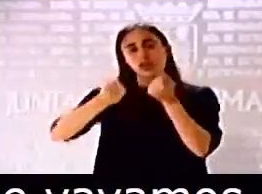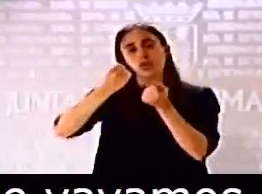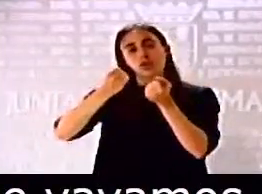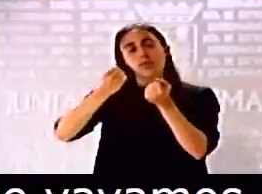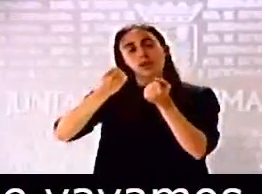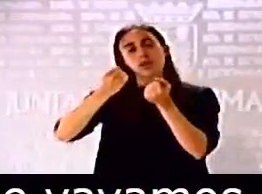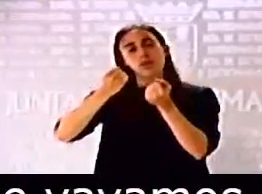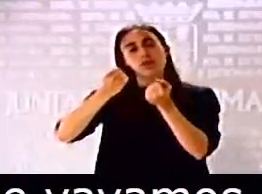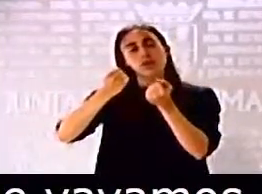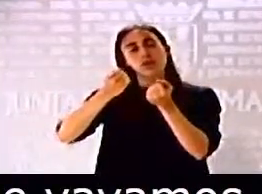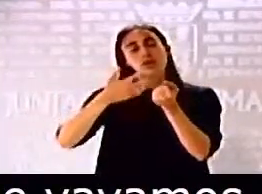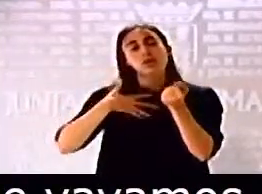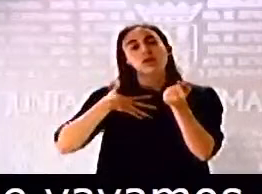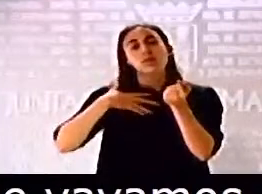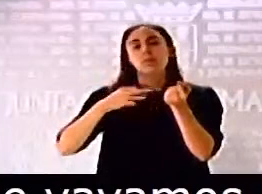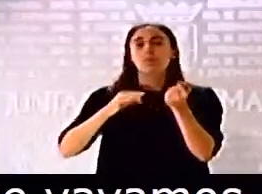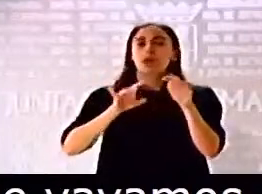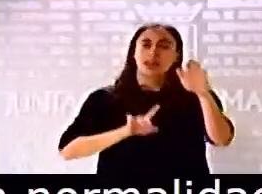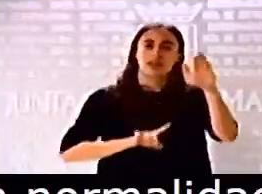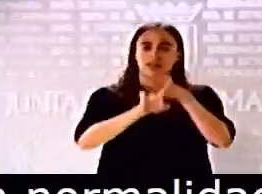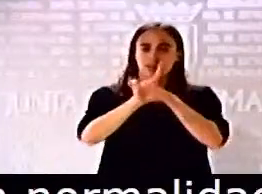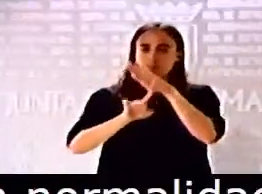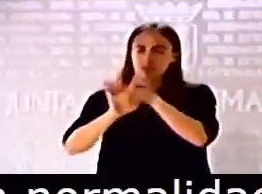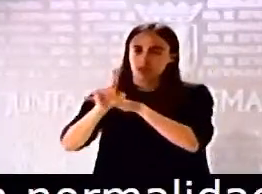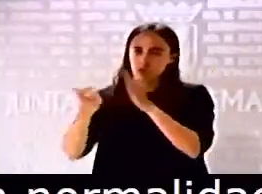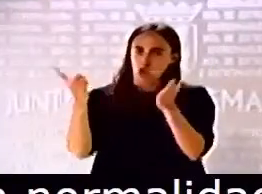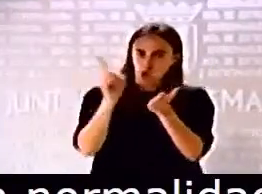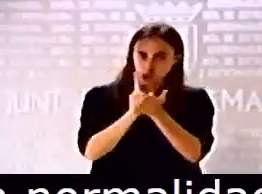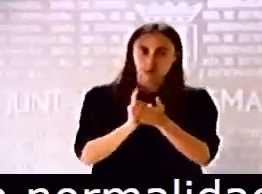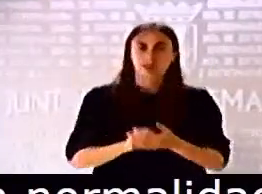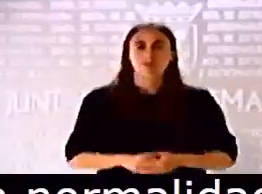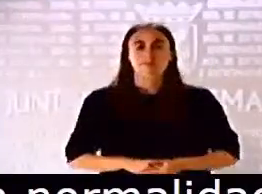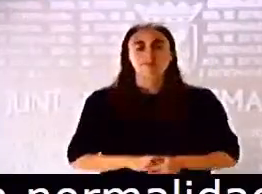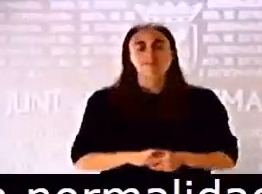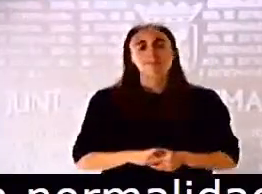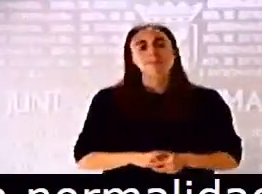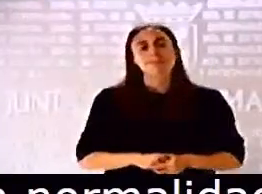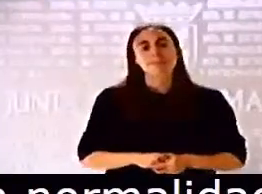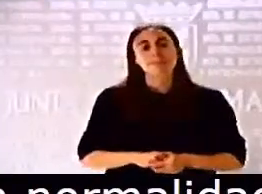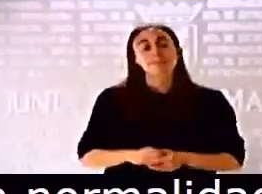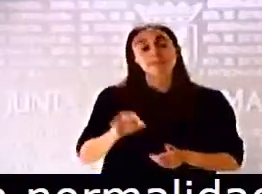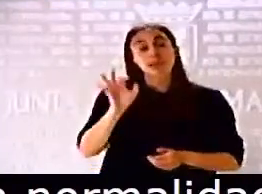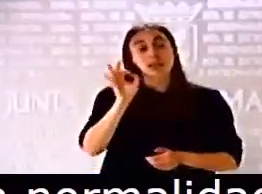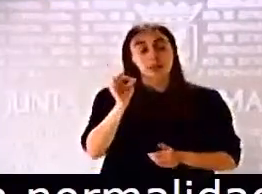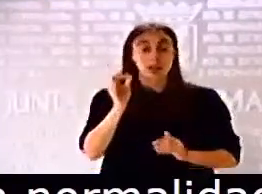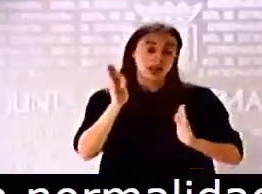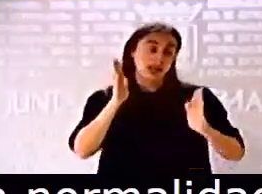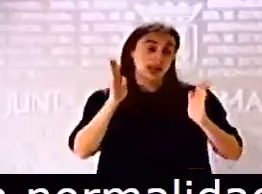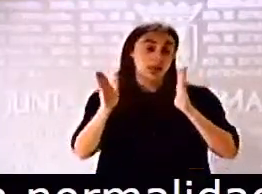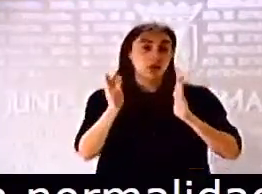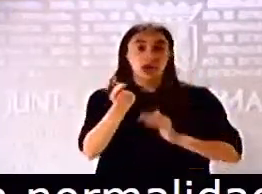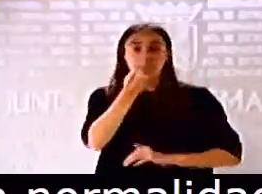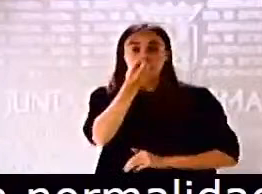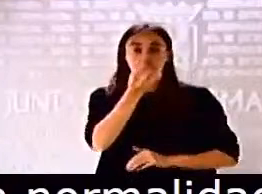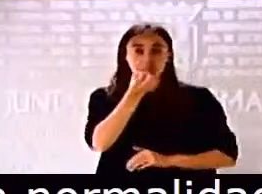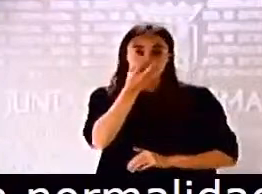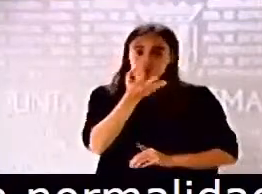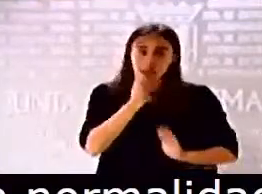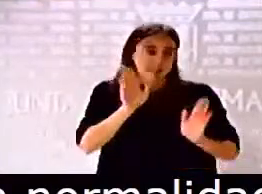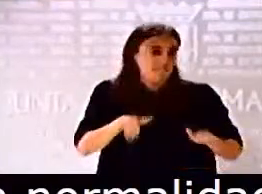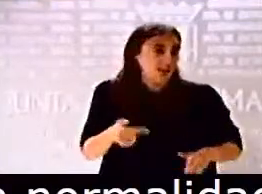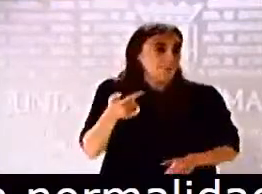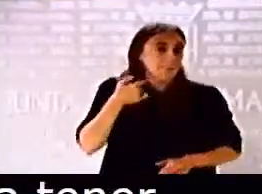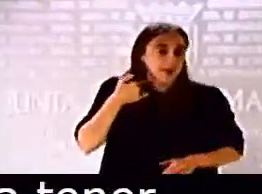a tener pujanza como han tenido de aquí para atrás. Es cierto que hay una parte de la primavera que la hemos perdido y